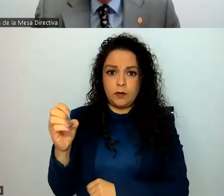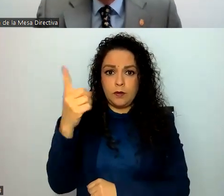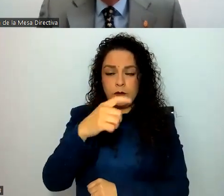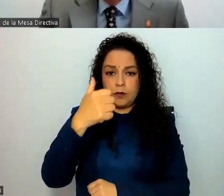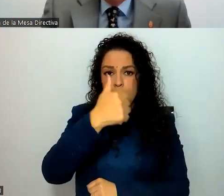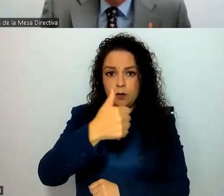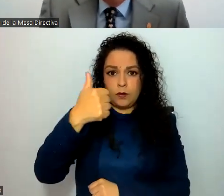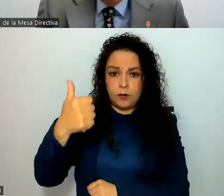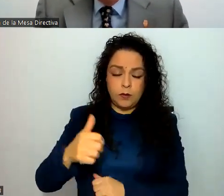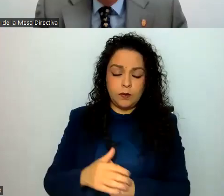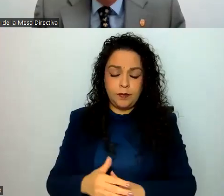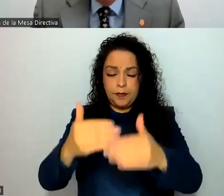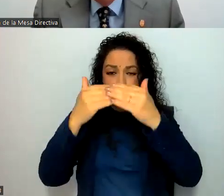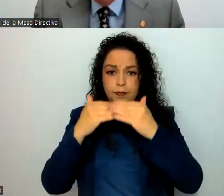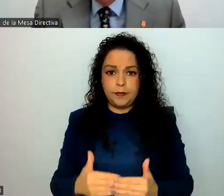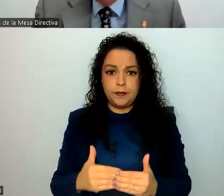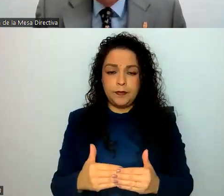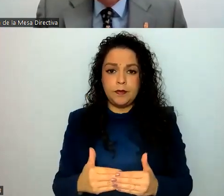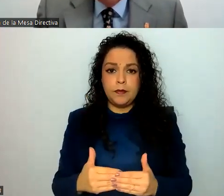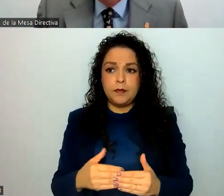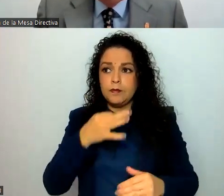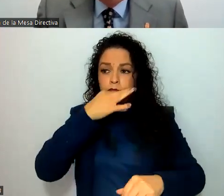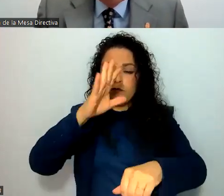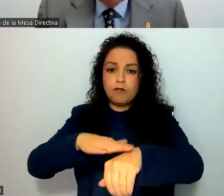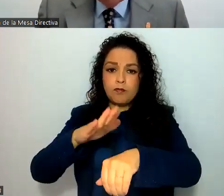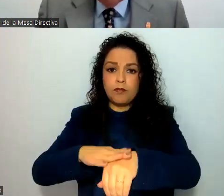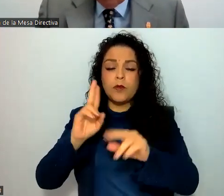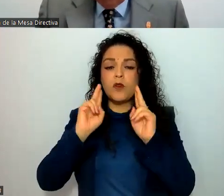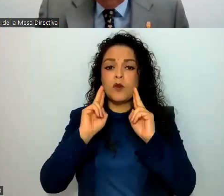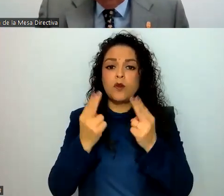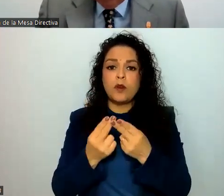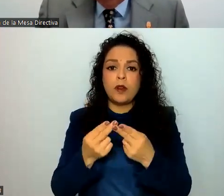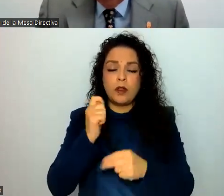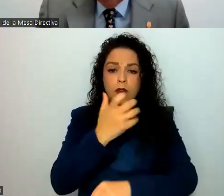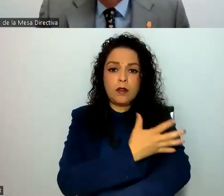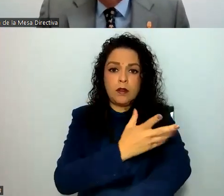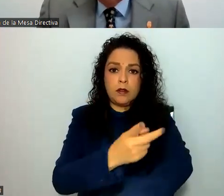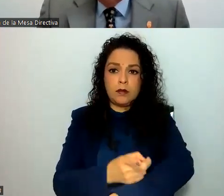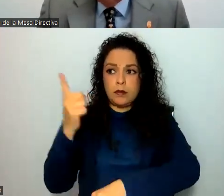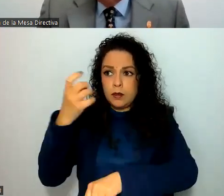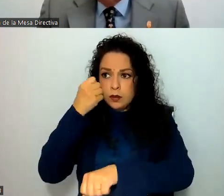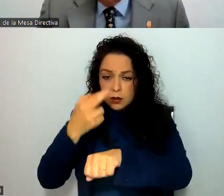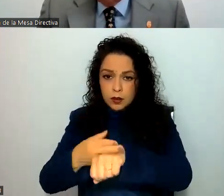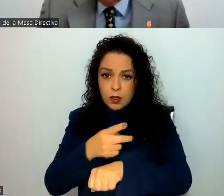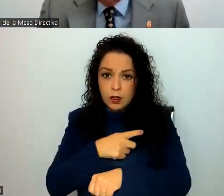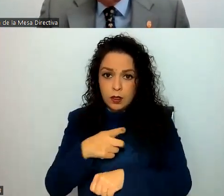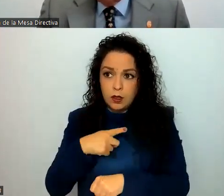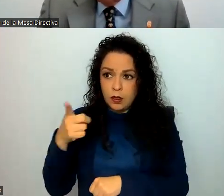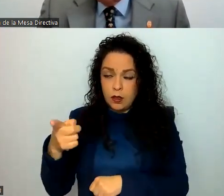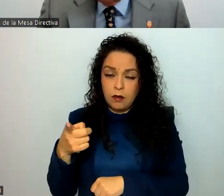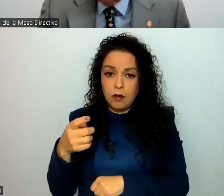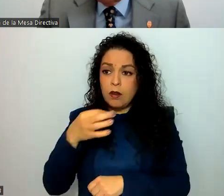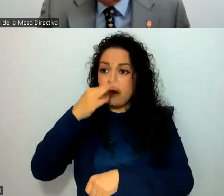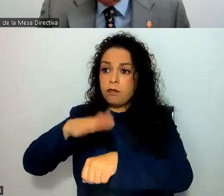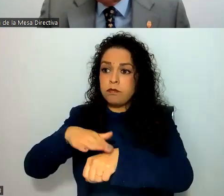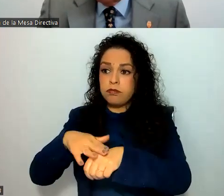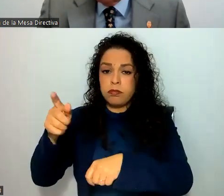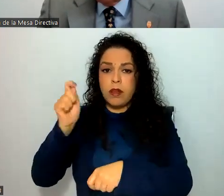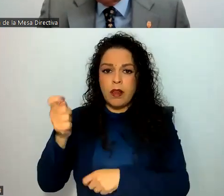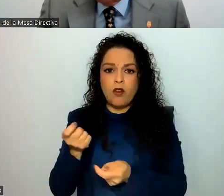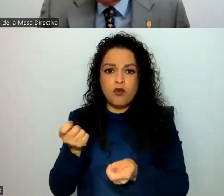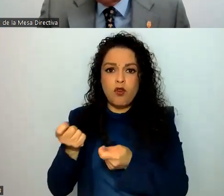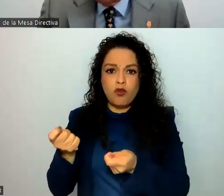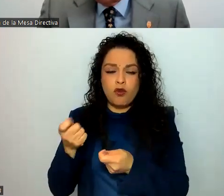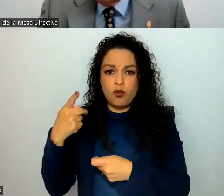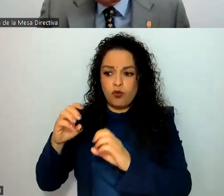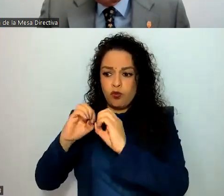000-166. Segundo, se instruye a la unidad de transparencia a través de la Secretaría Ejecutiva en funciones notificar al órgano de control interno del Congreso de la Ciudad de México